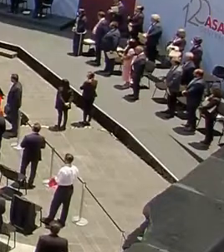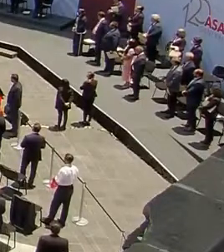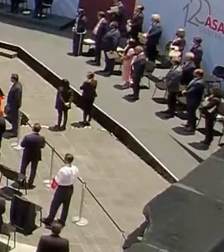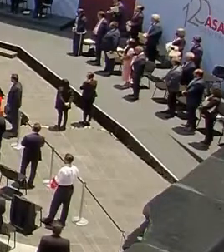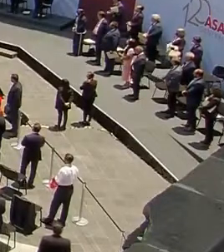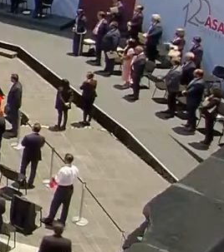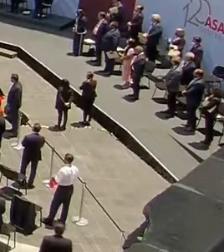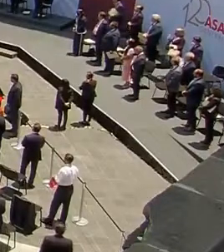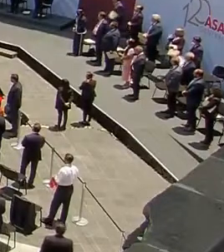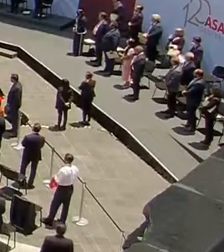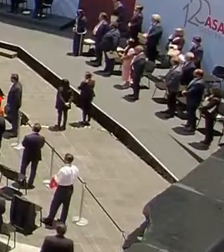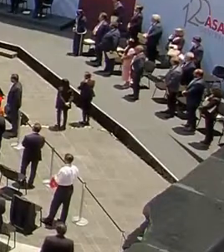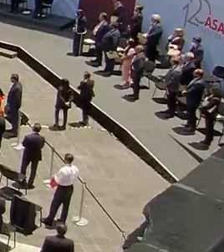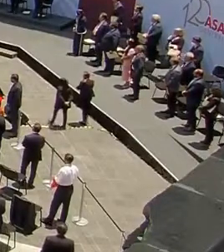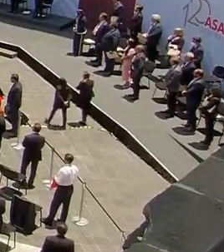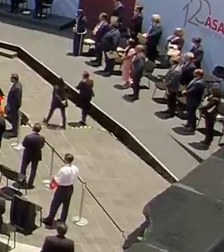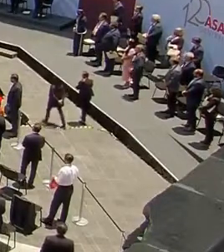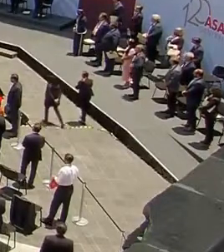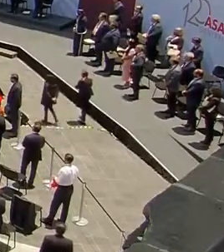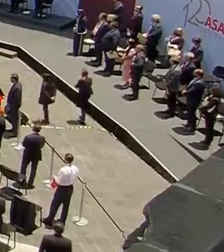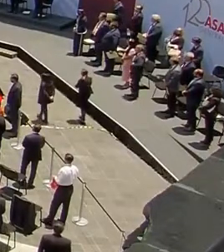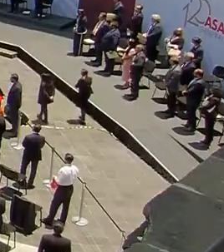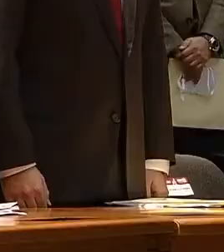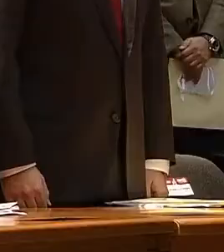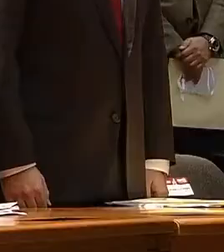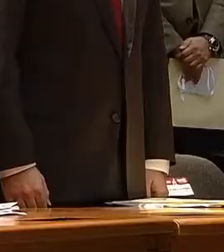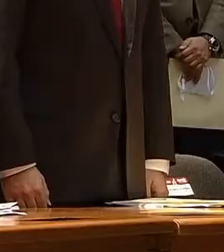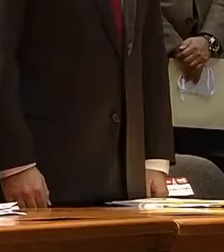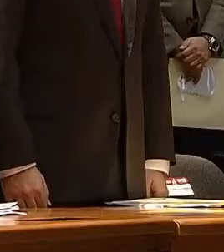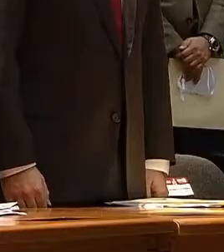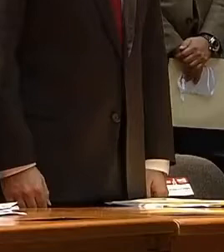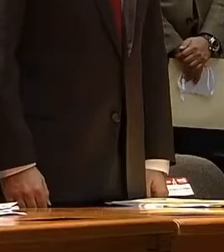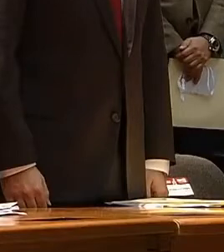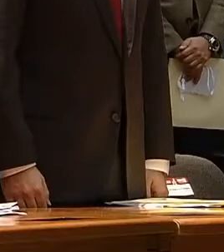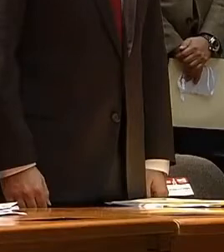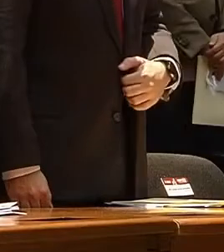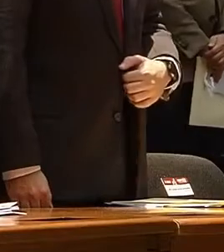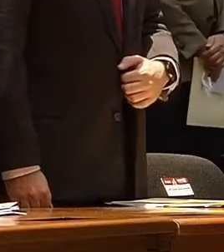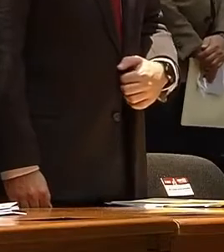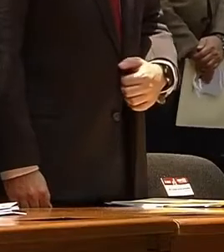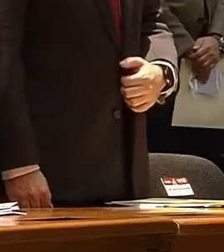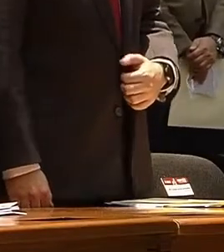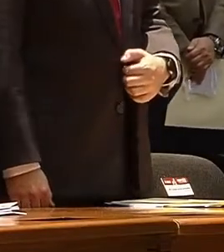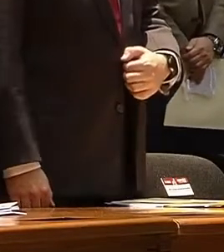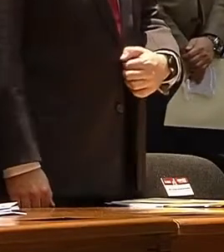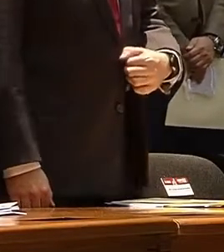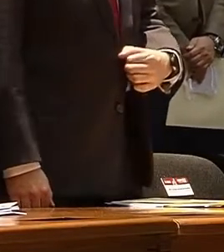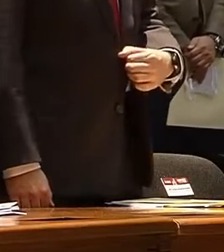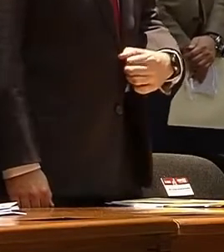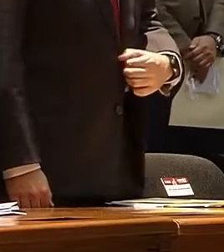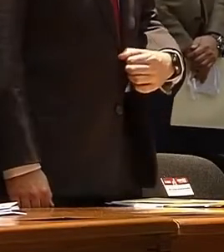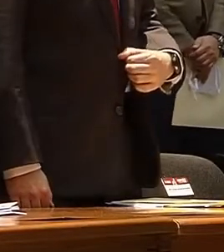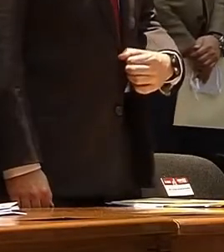sol. Muchas gracias, sobre todo a aquellos que no alcanzaron a tener una gorra para poderse cubrir del sol.